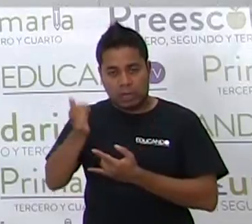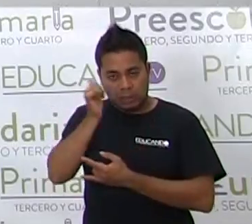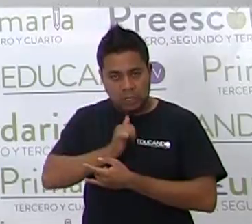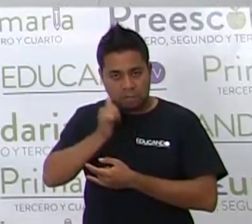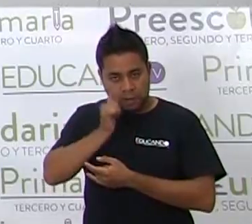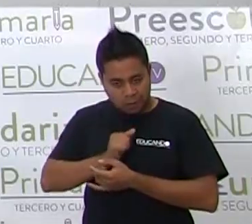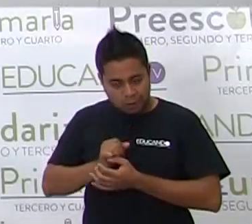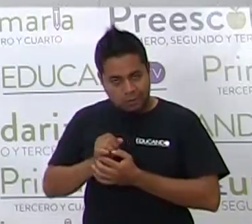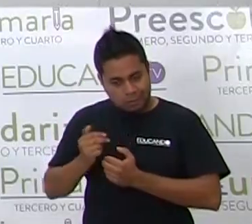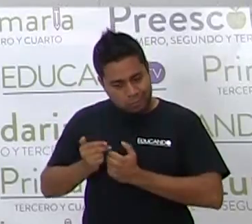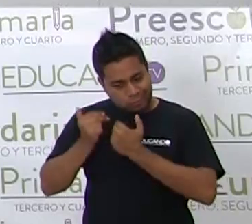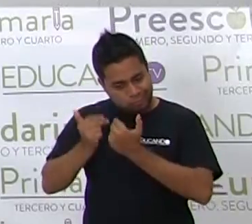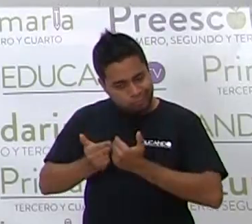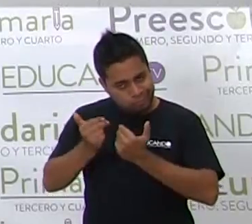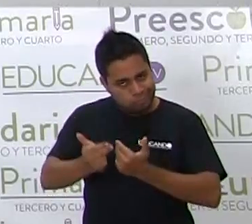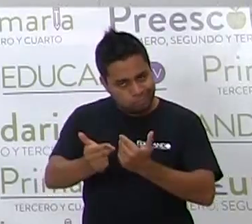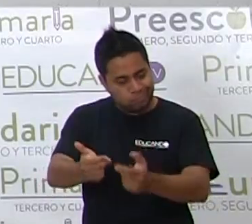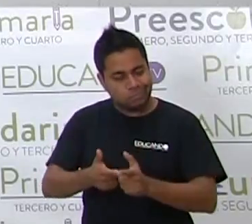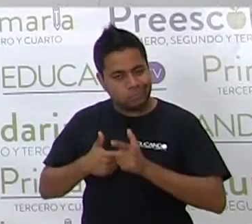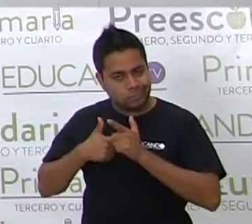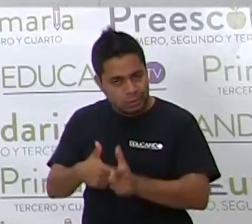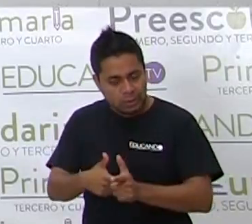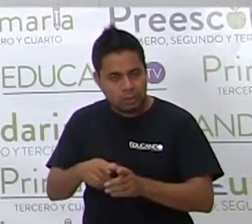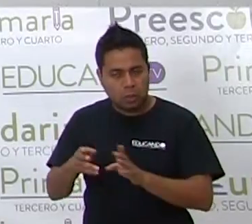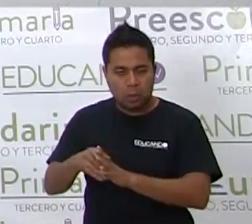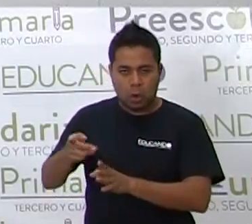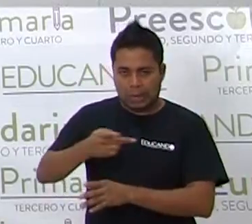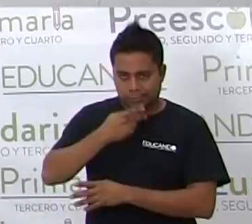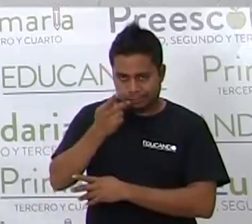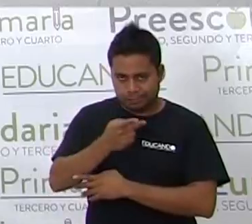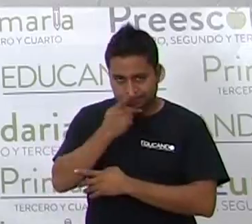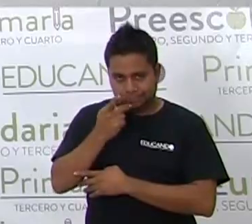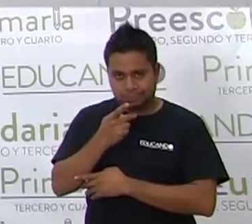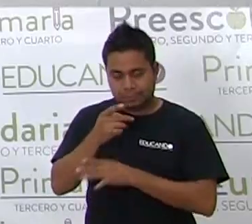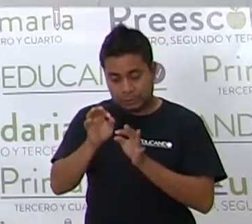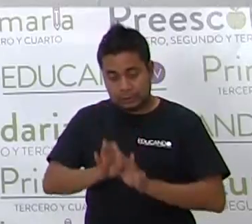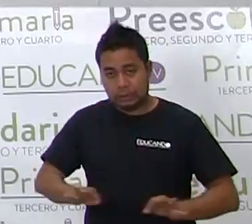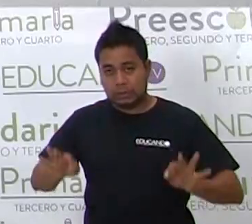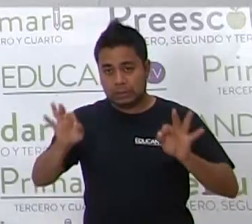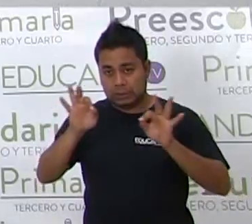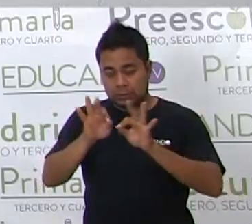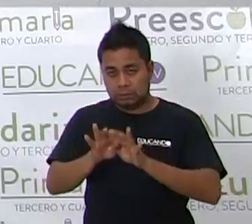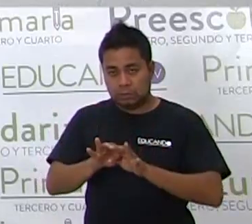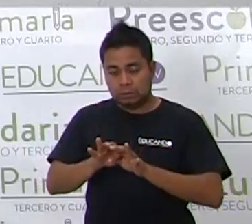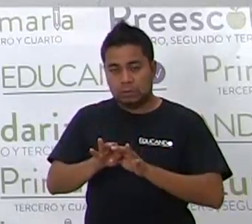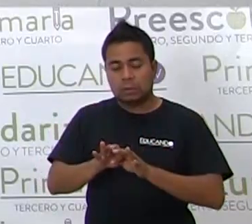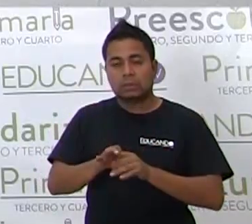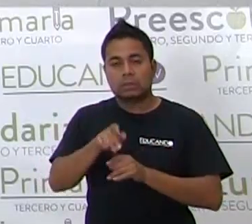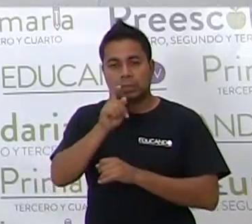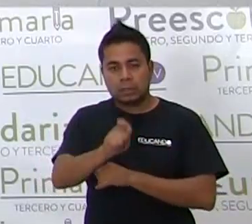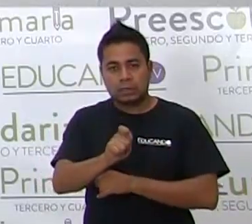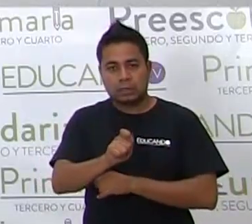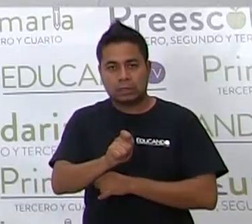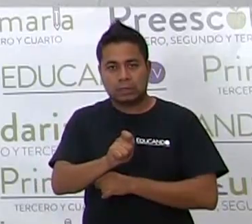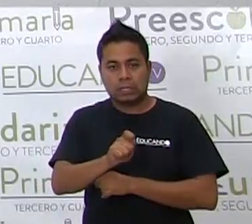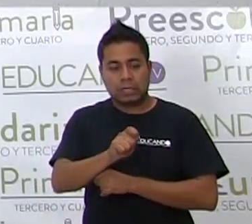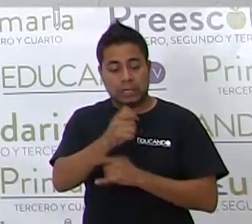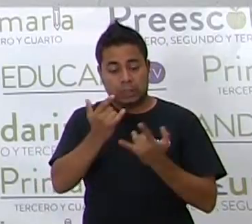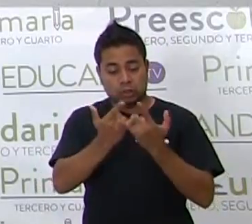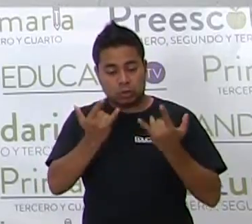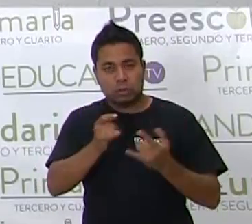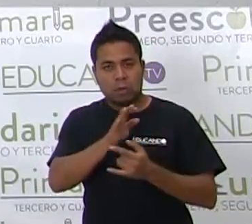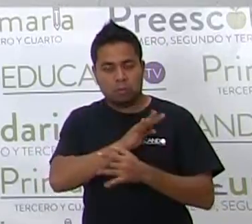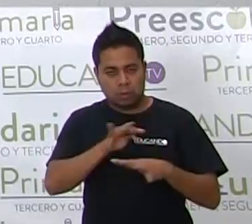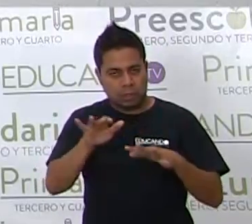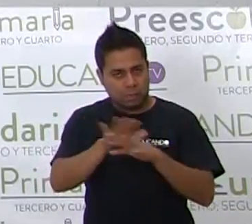Muy importante recordarte que las leyendas pueden cambiar su relación en su contexto. ¿A qué me